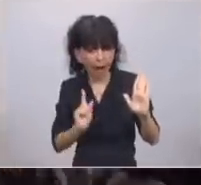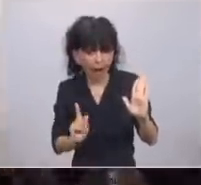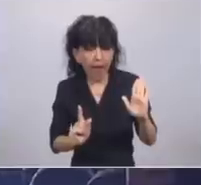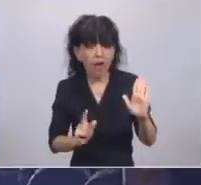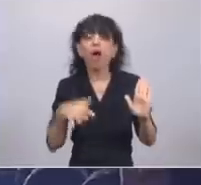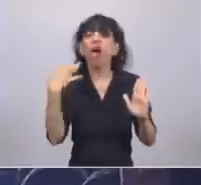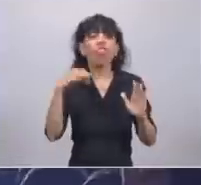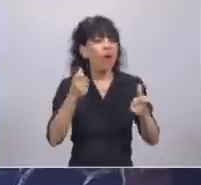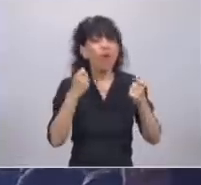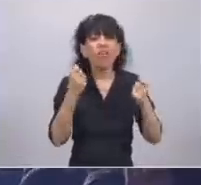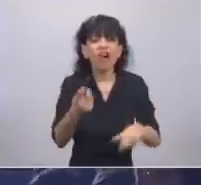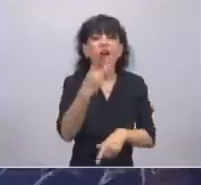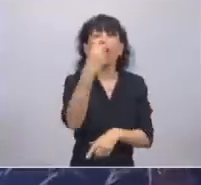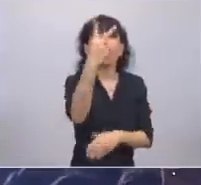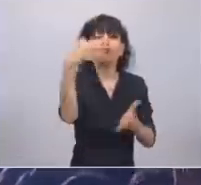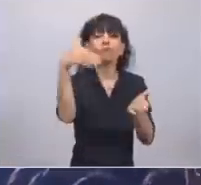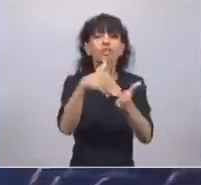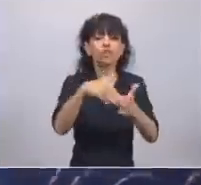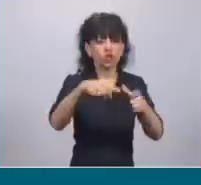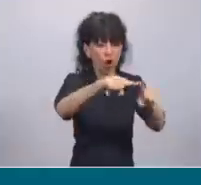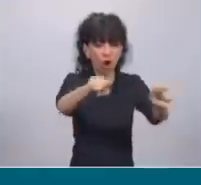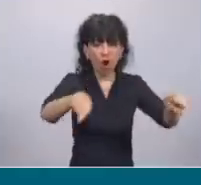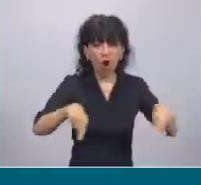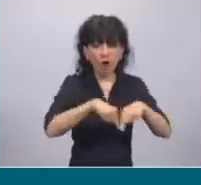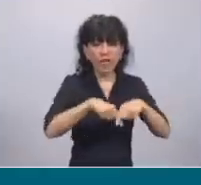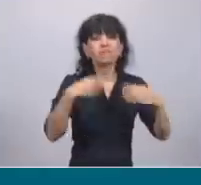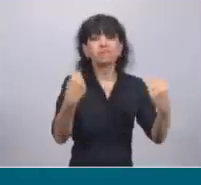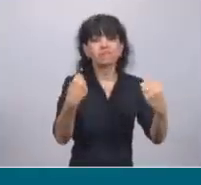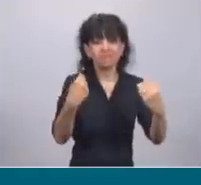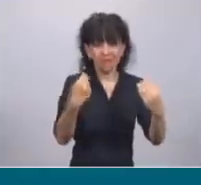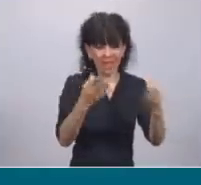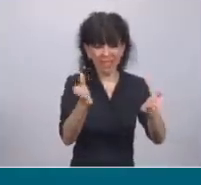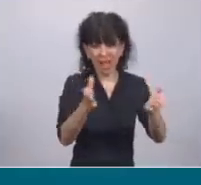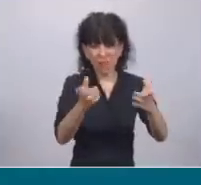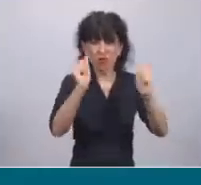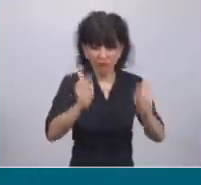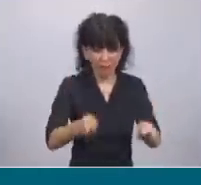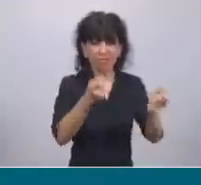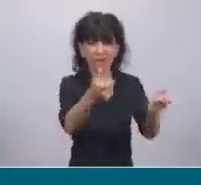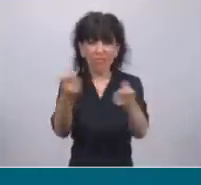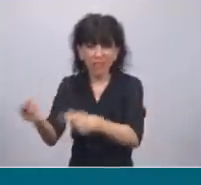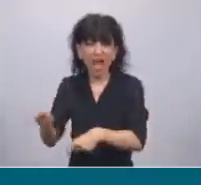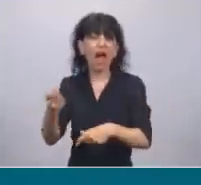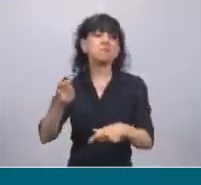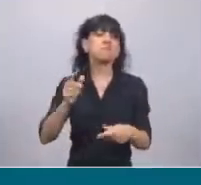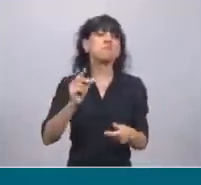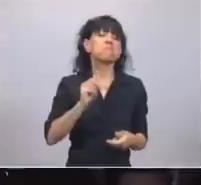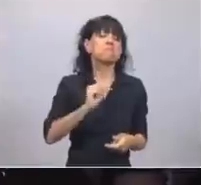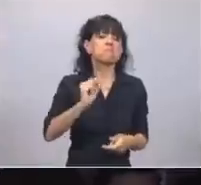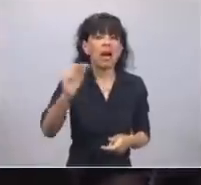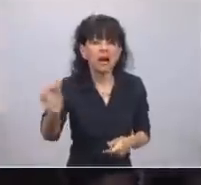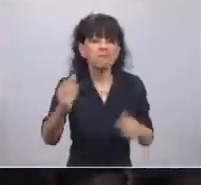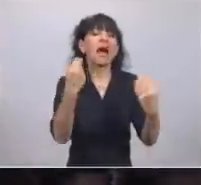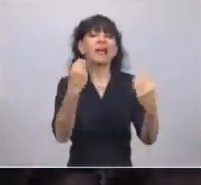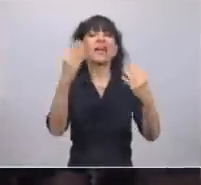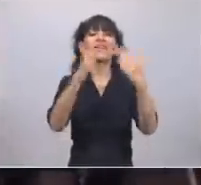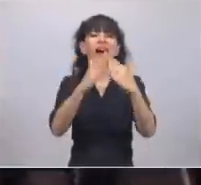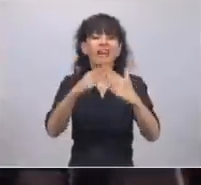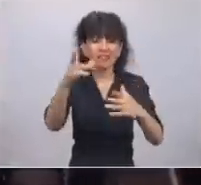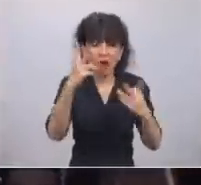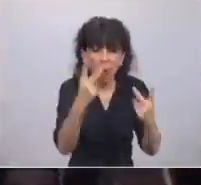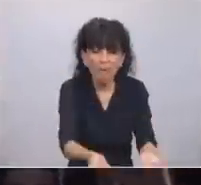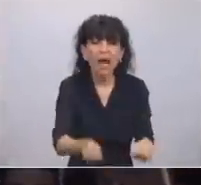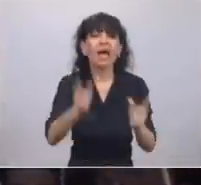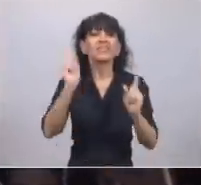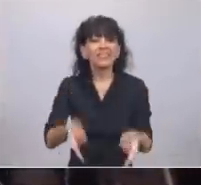con servicios, de 1 millón de créditos hipotecarios, de un nuevo sistema de